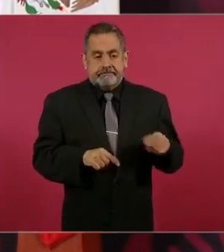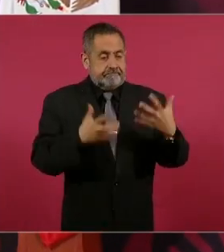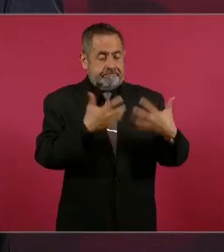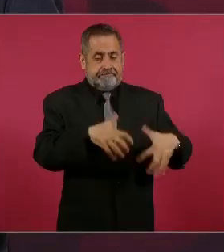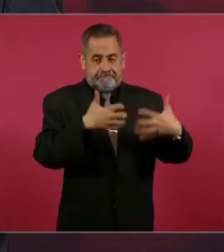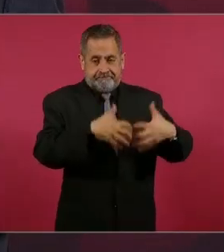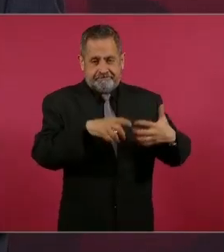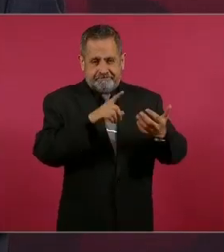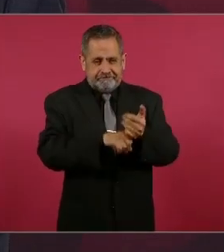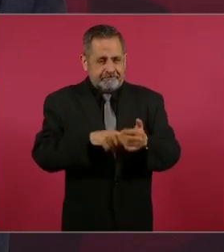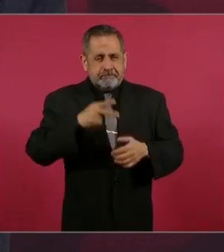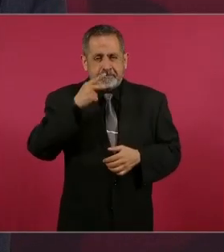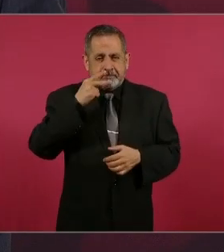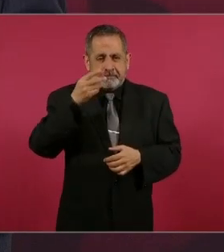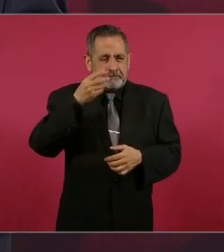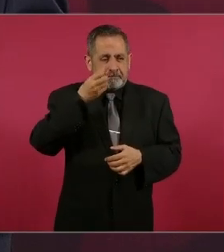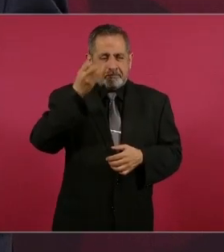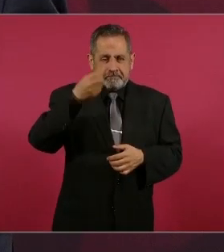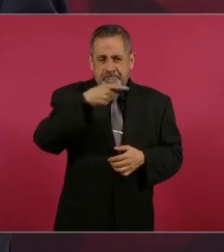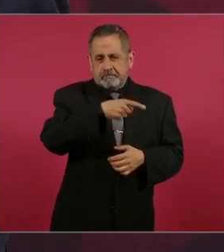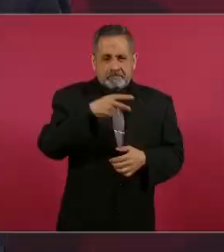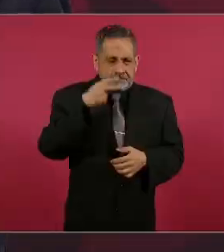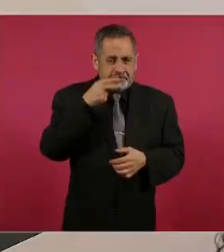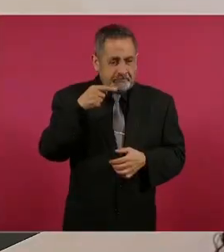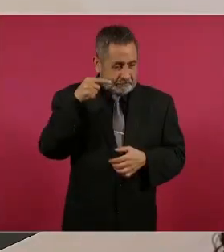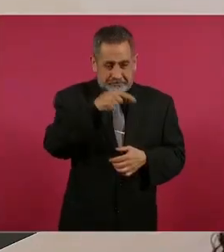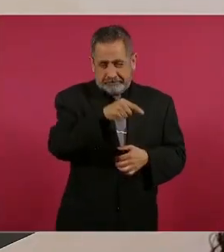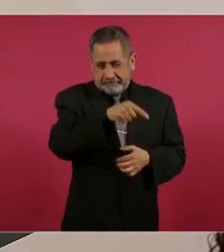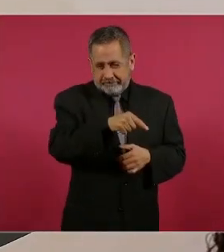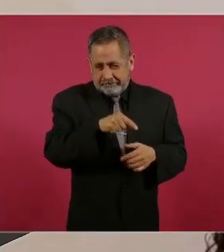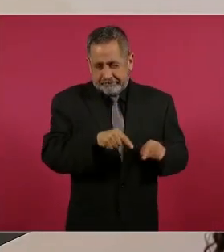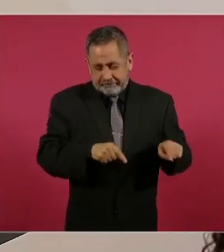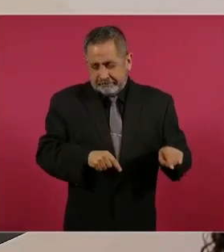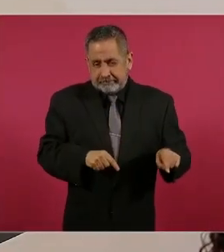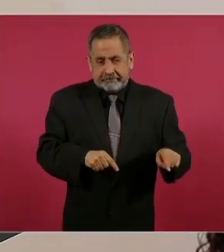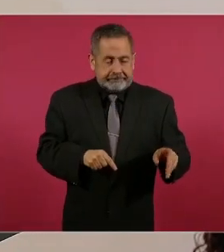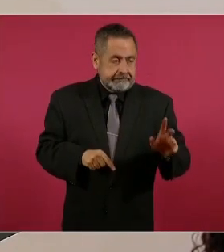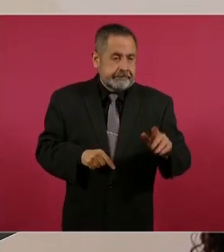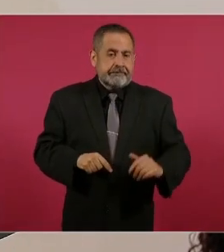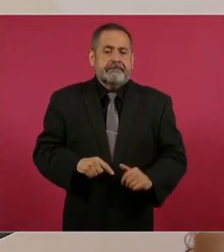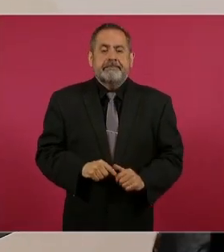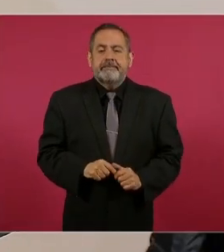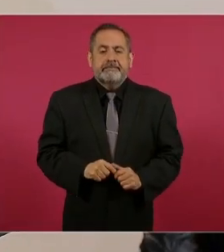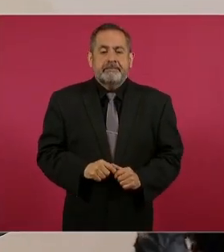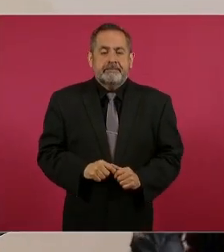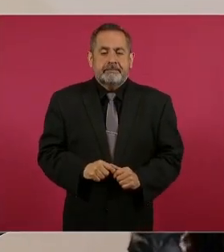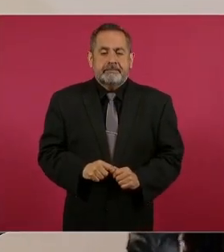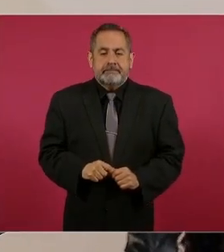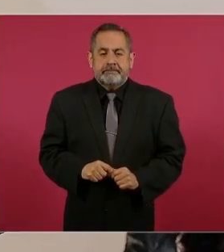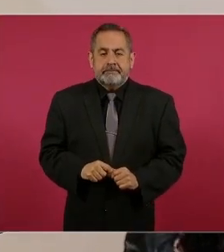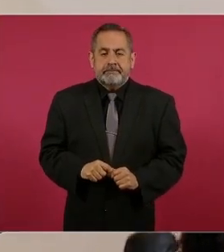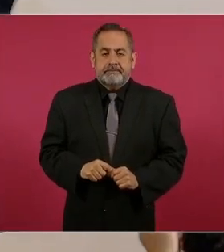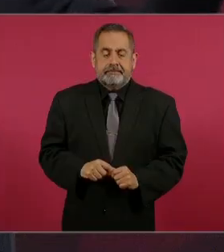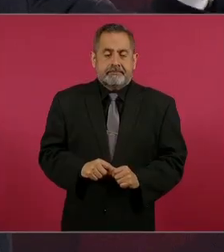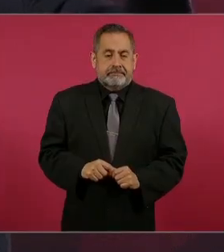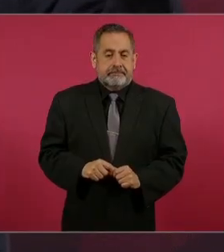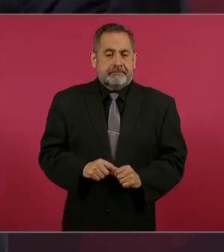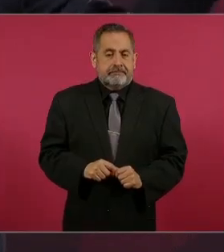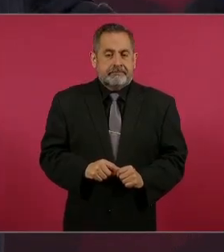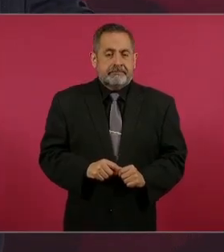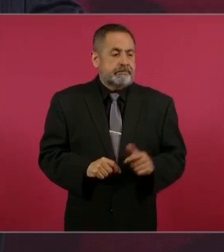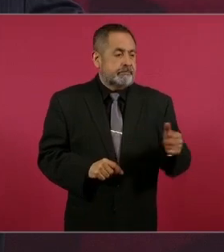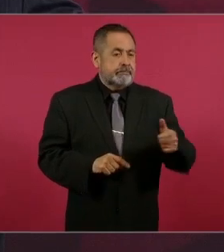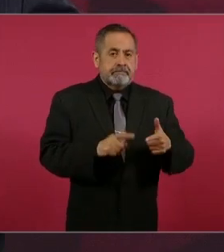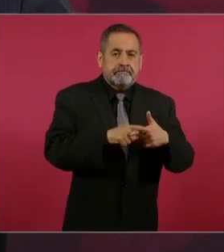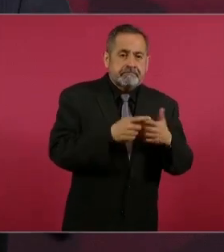los que tienen la fabricación del tabaco, de estos vapeadores, los que se dedican a